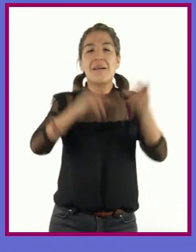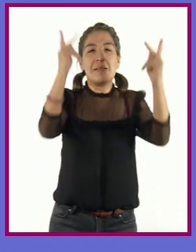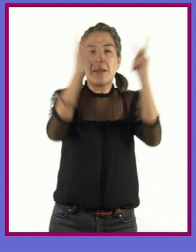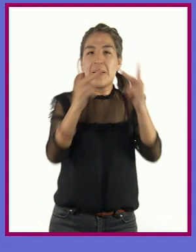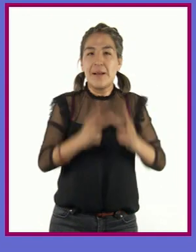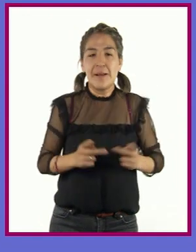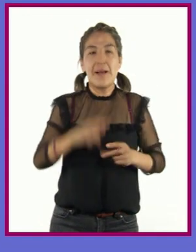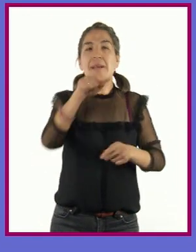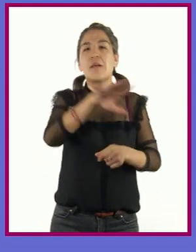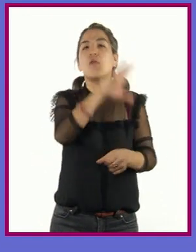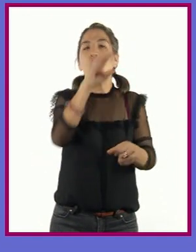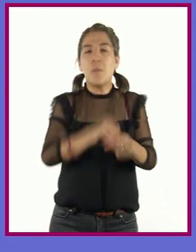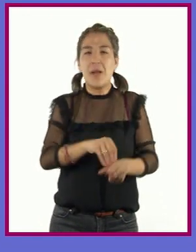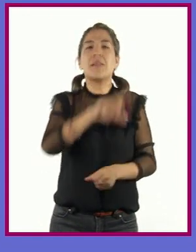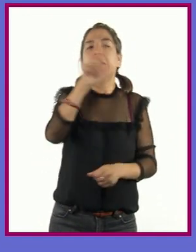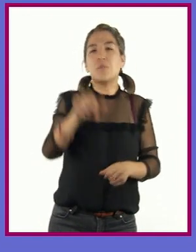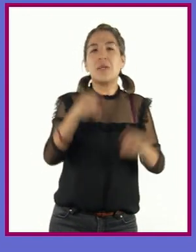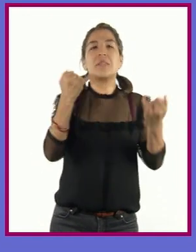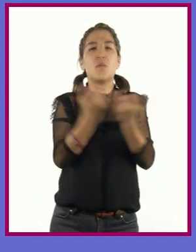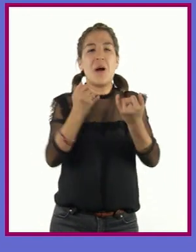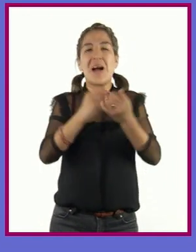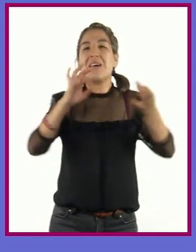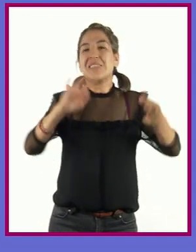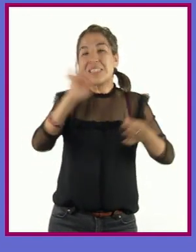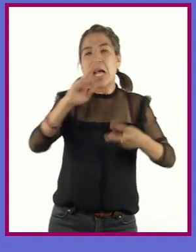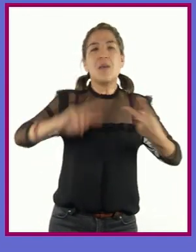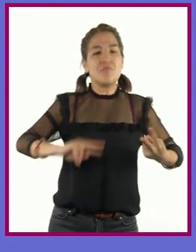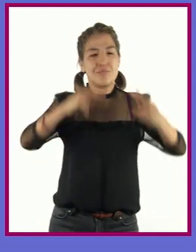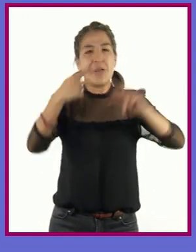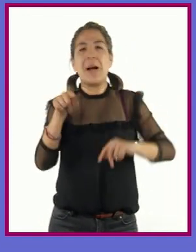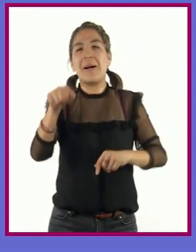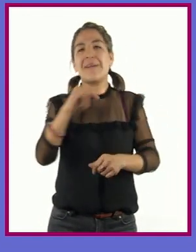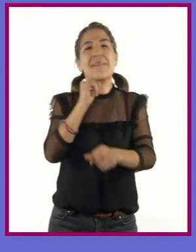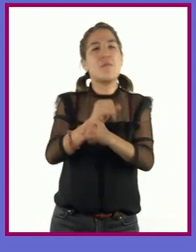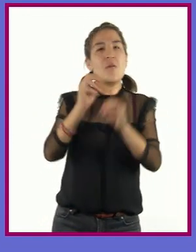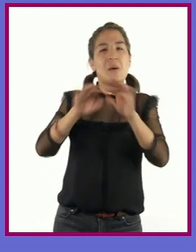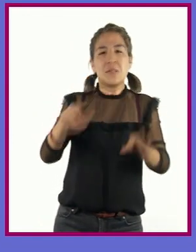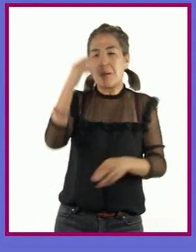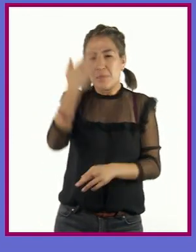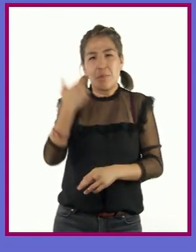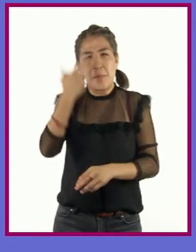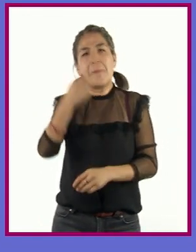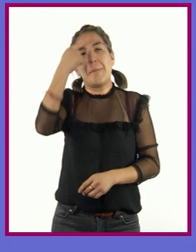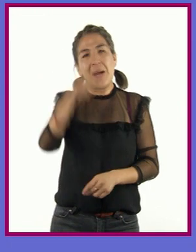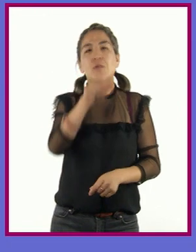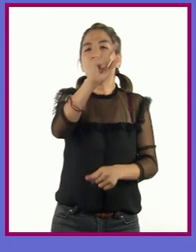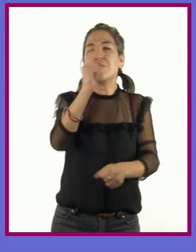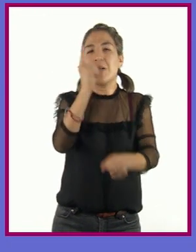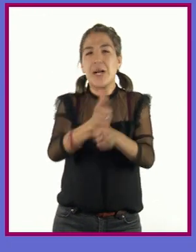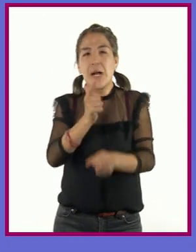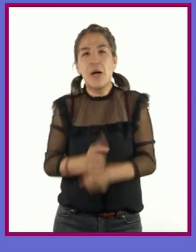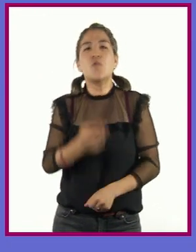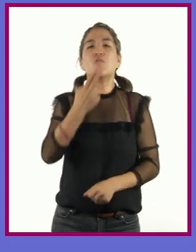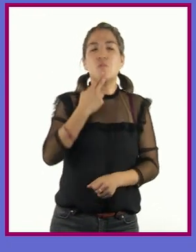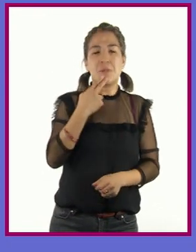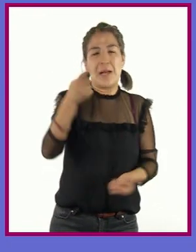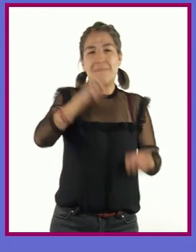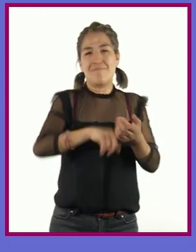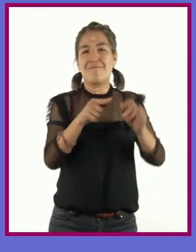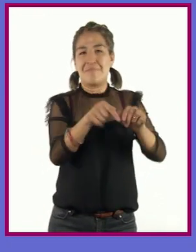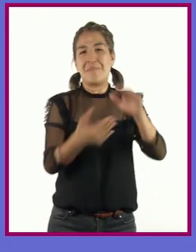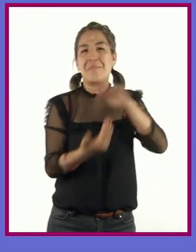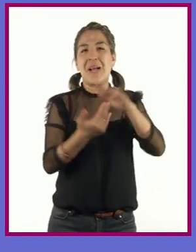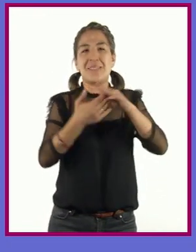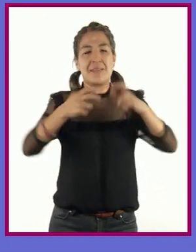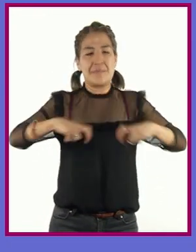se complementen y sean contradictorias en las fuentes consultadas con la finalidad de identificar su uso en la mesa